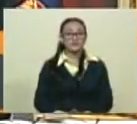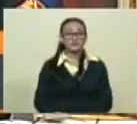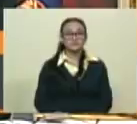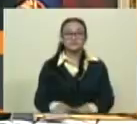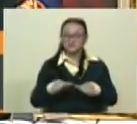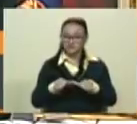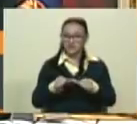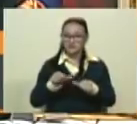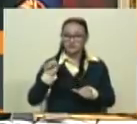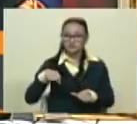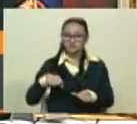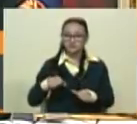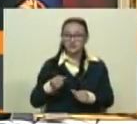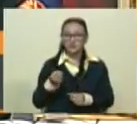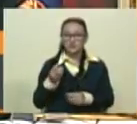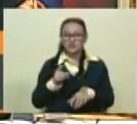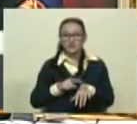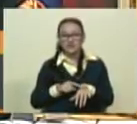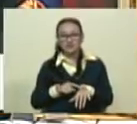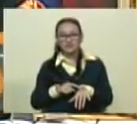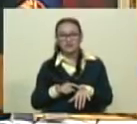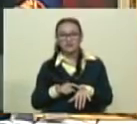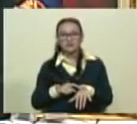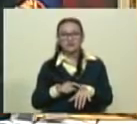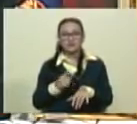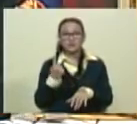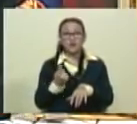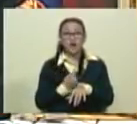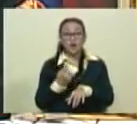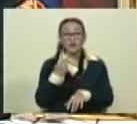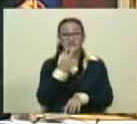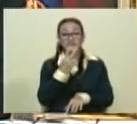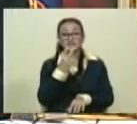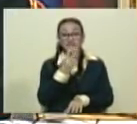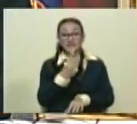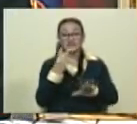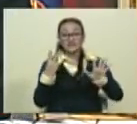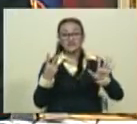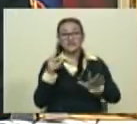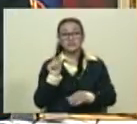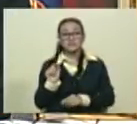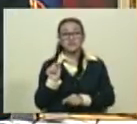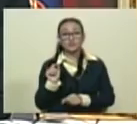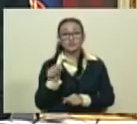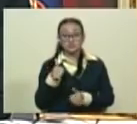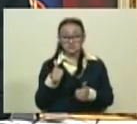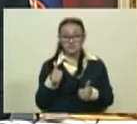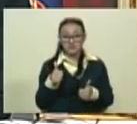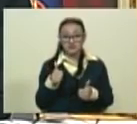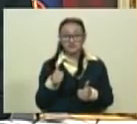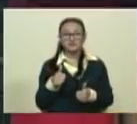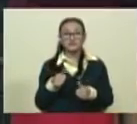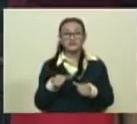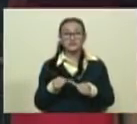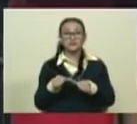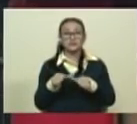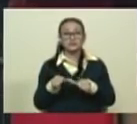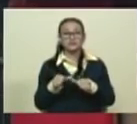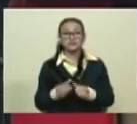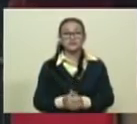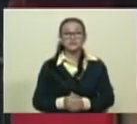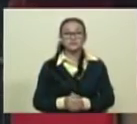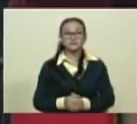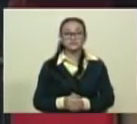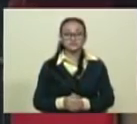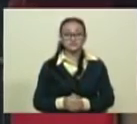¿Seguimos? ¿Cuánto falta? Llevamos 1 hora 37 minutos. ¿Estamos bien? Dale pues. A continuación tiene la